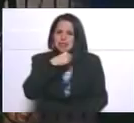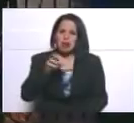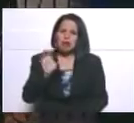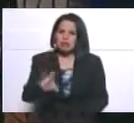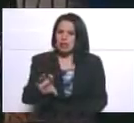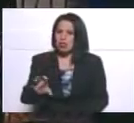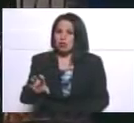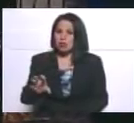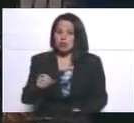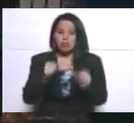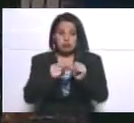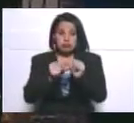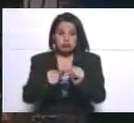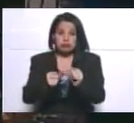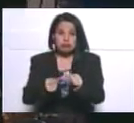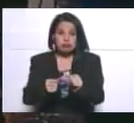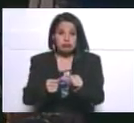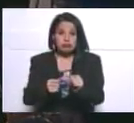que seguimos